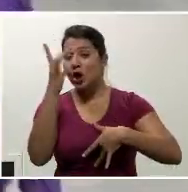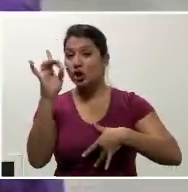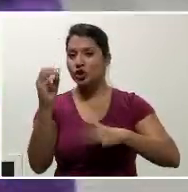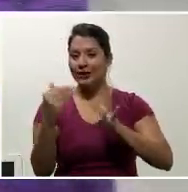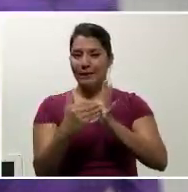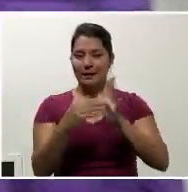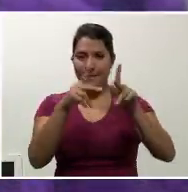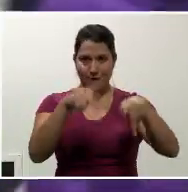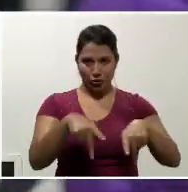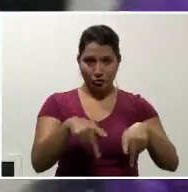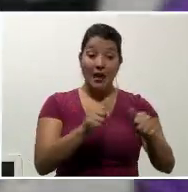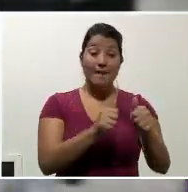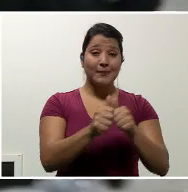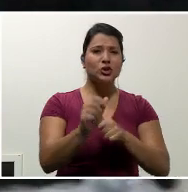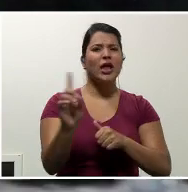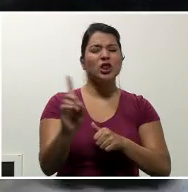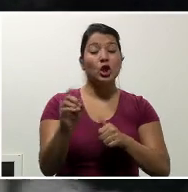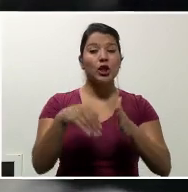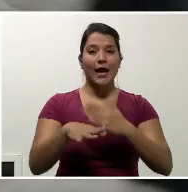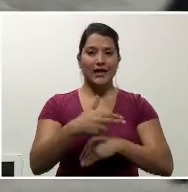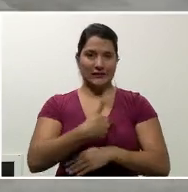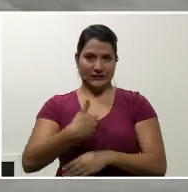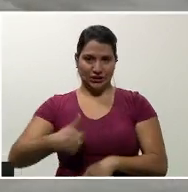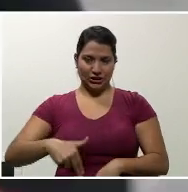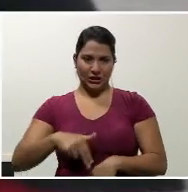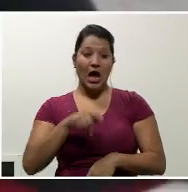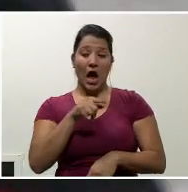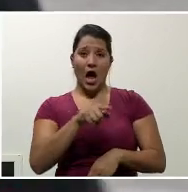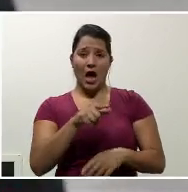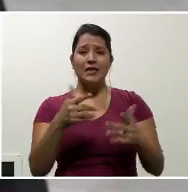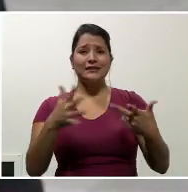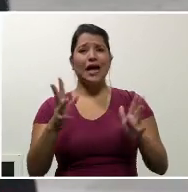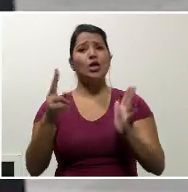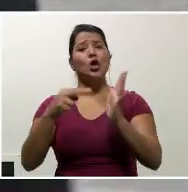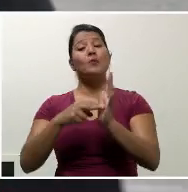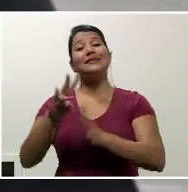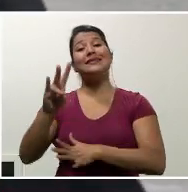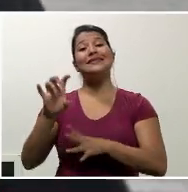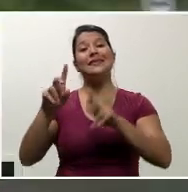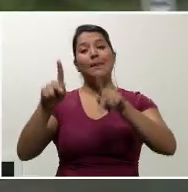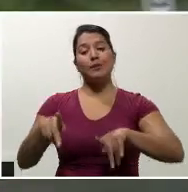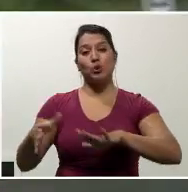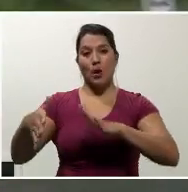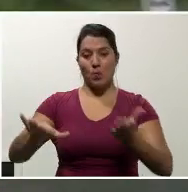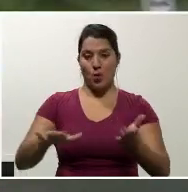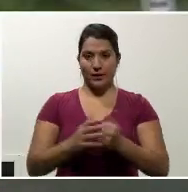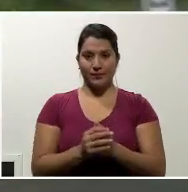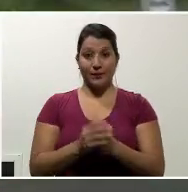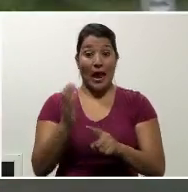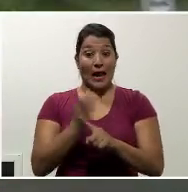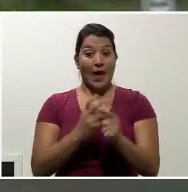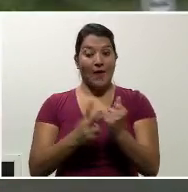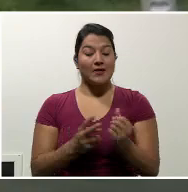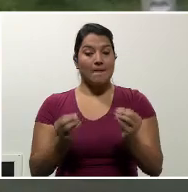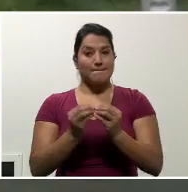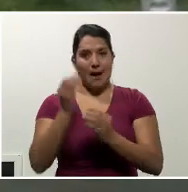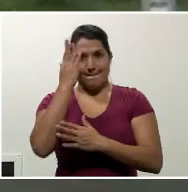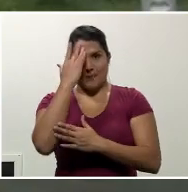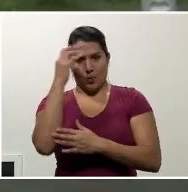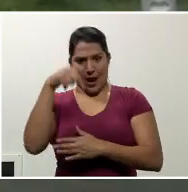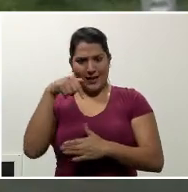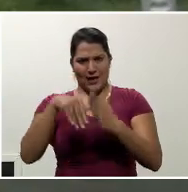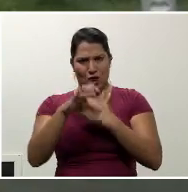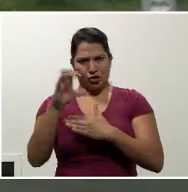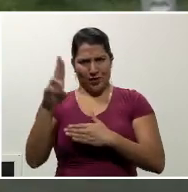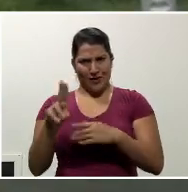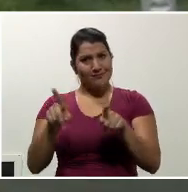la mayoría de ellas en China, donde se han producido más de 2.700 muertes. La preocupación aumenta en Costa Rica y la región cuando